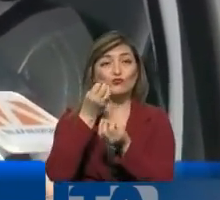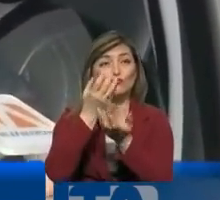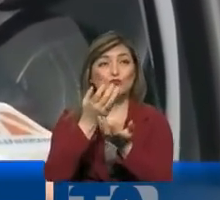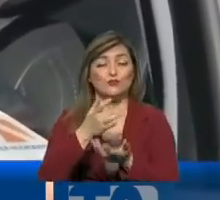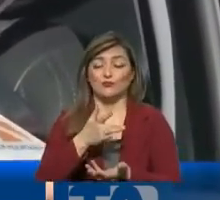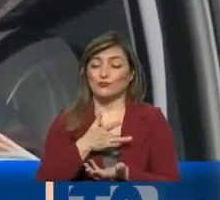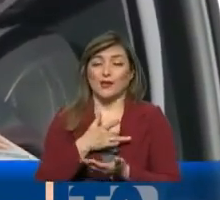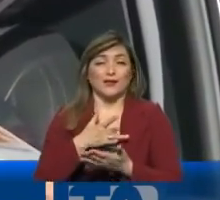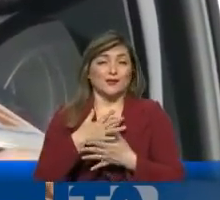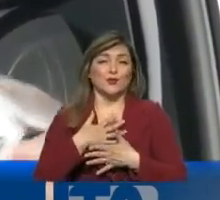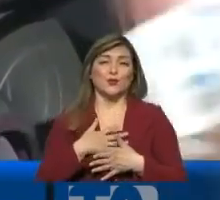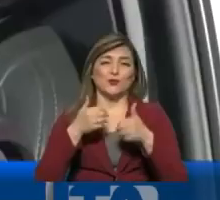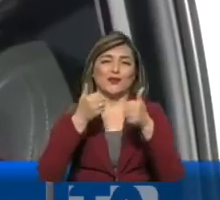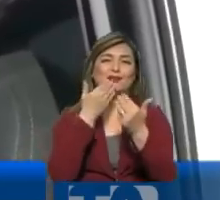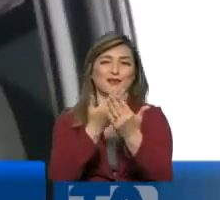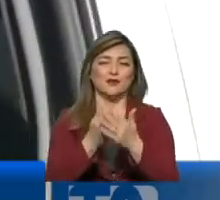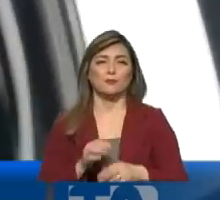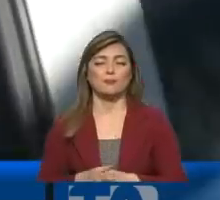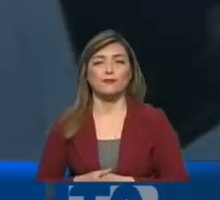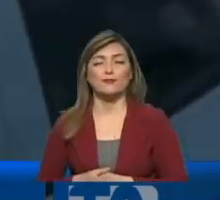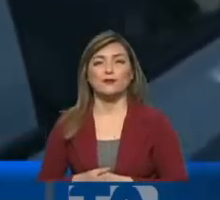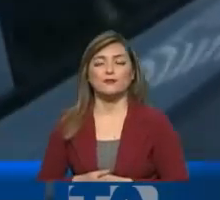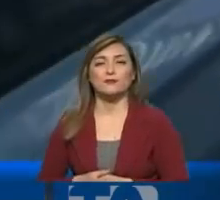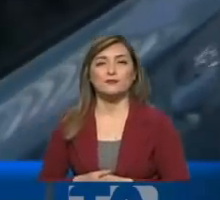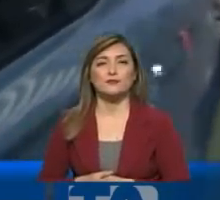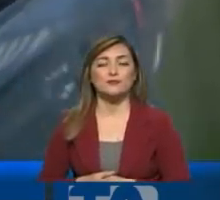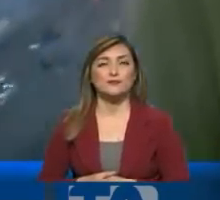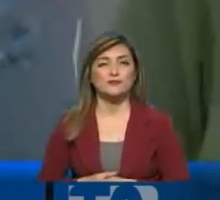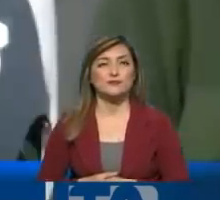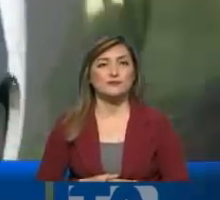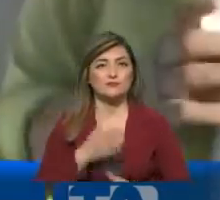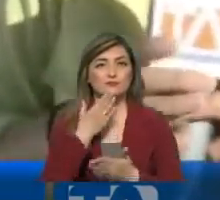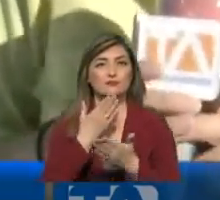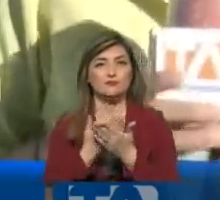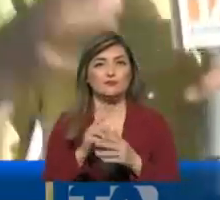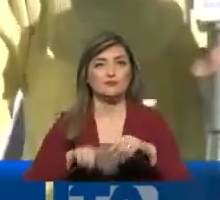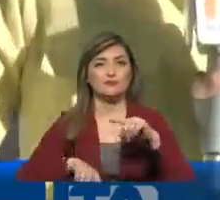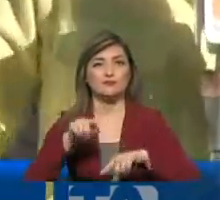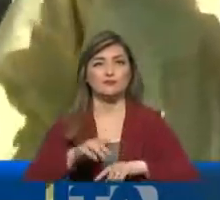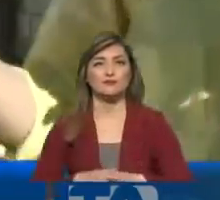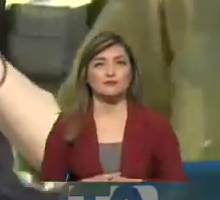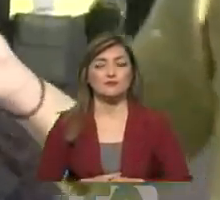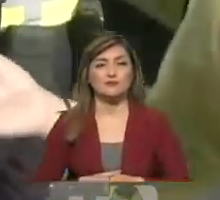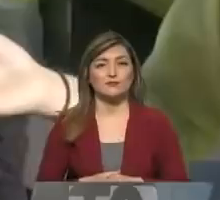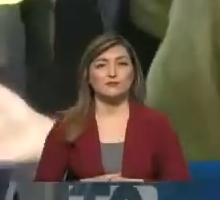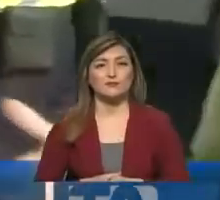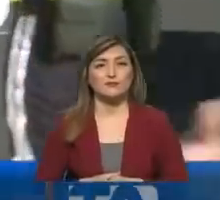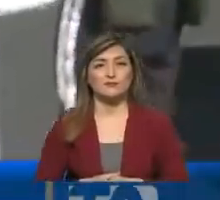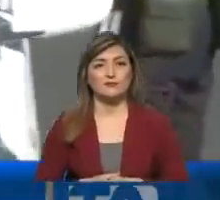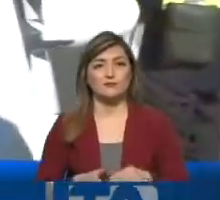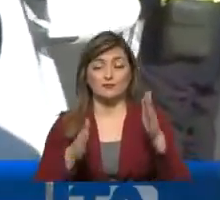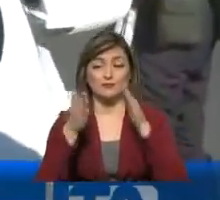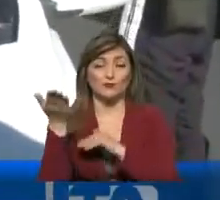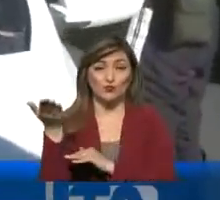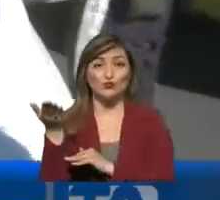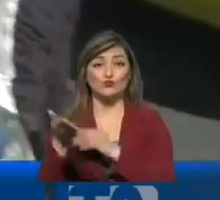hizo sentir muy bien. Muchas gracias, señorita. Perfecto, muchas gracias. Y bueno, compañeras, amigos televidentes, ya han escuchado ustedes entonces todo